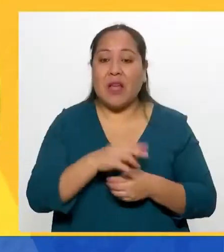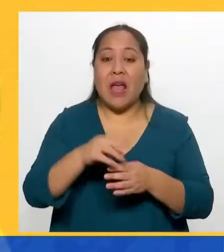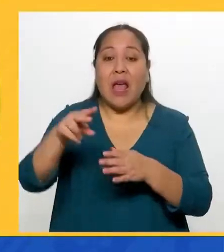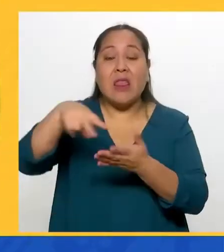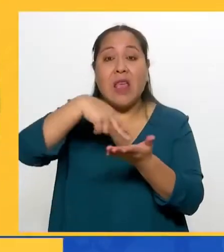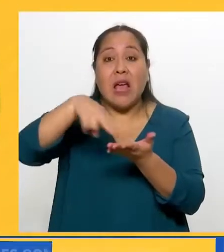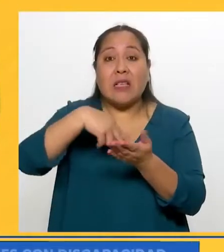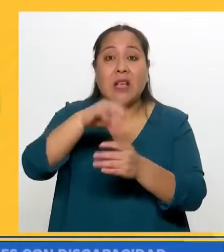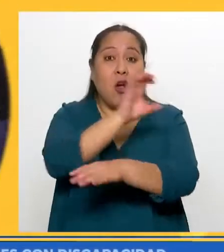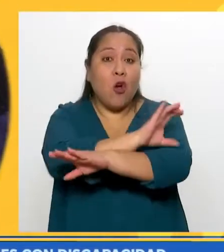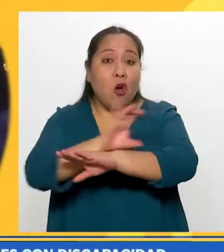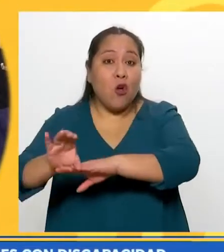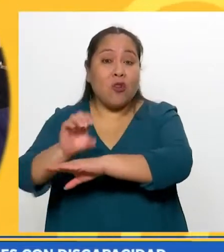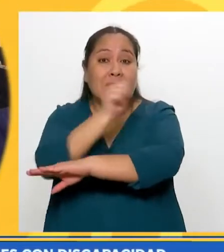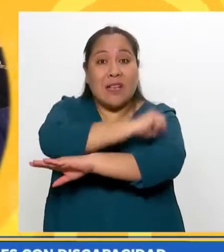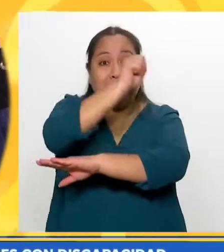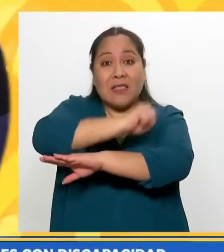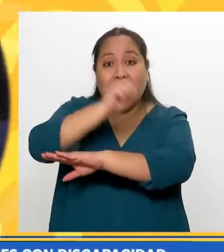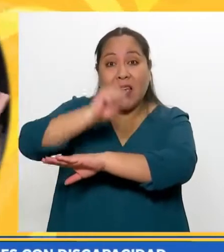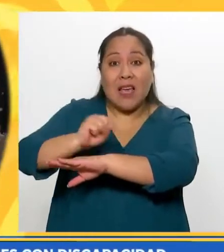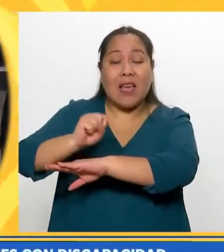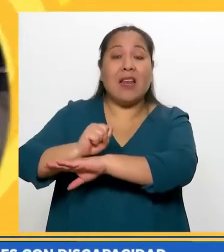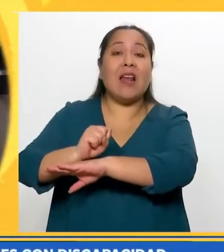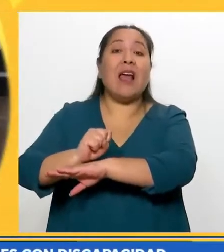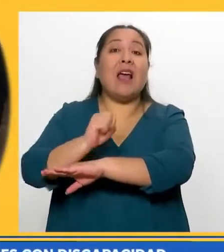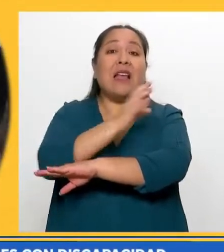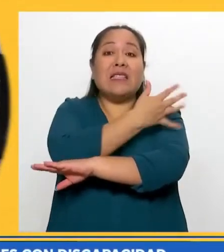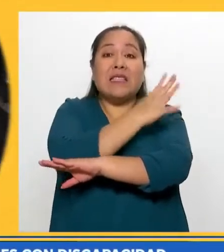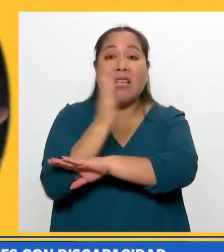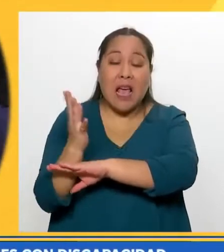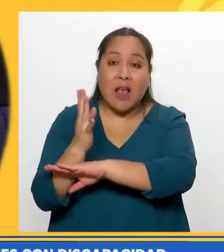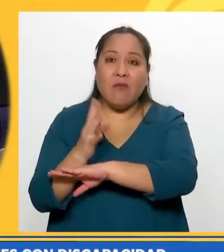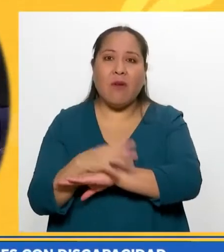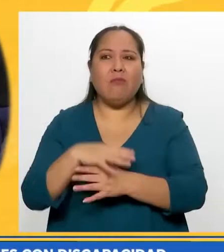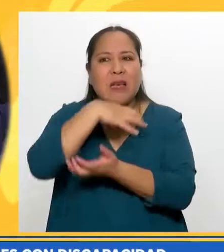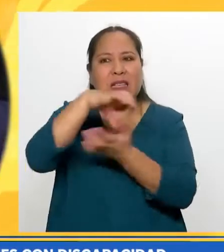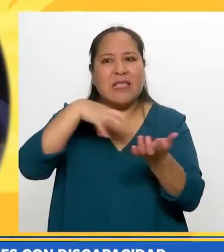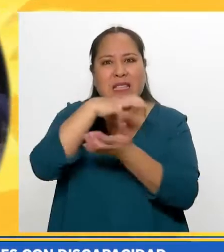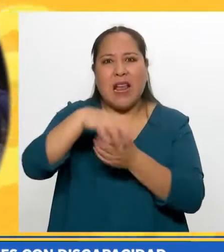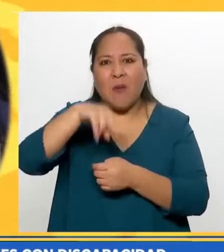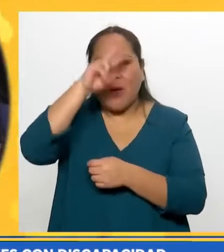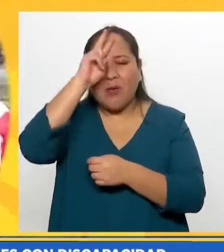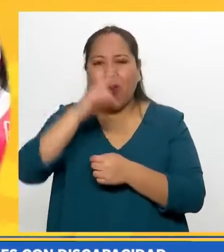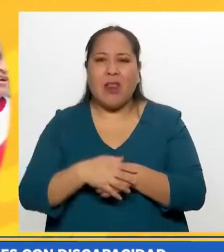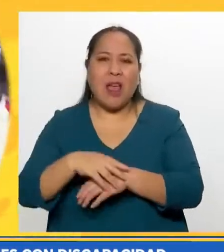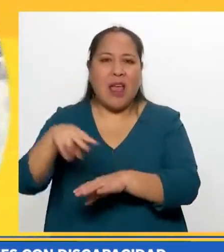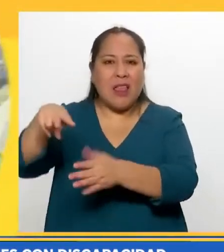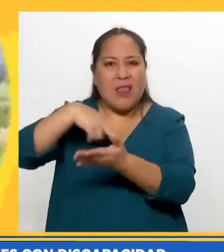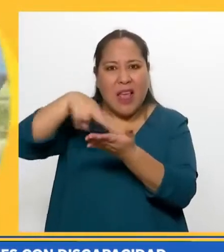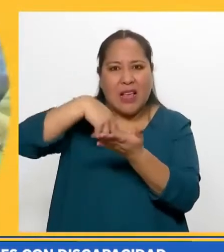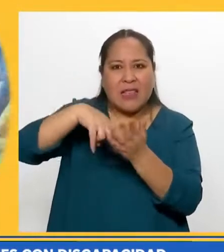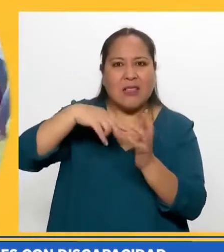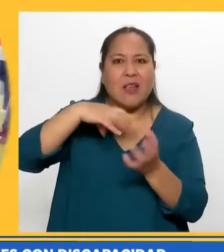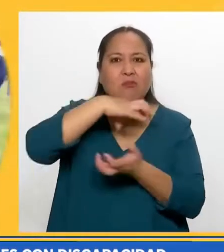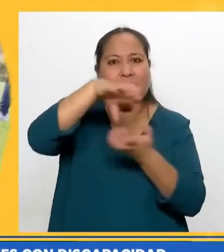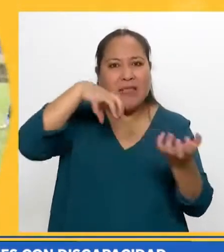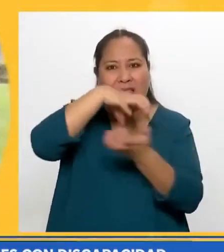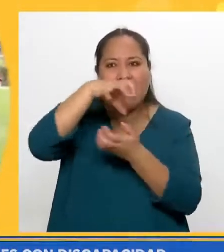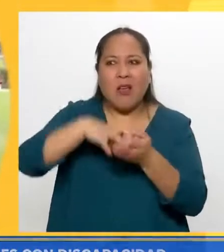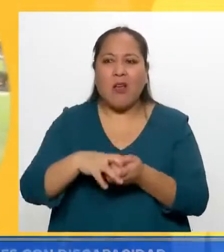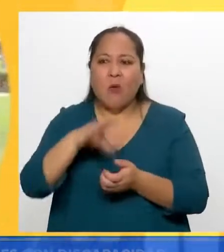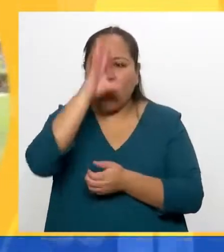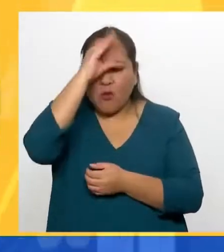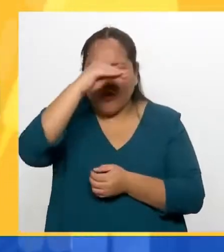Estamos haciendo danzas de la costa, de la sierra, de la selva, un poco de fusión peruana y un poco de danza inclusiva, ¿no? Para que los chicos